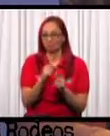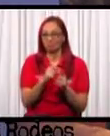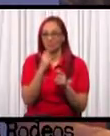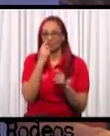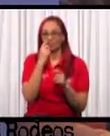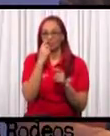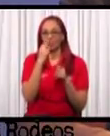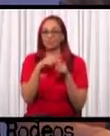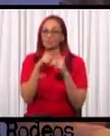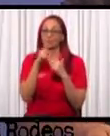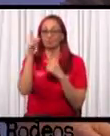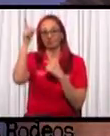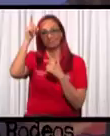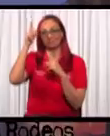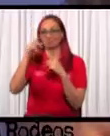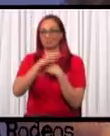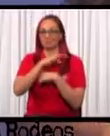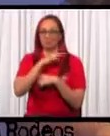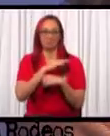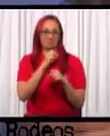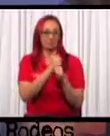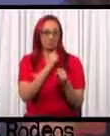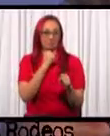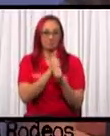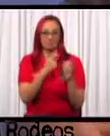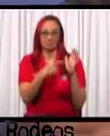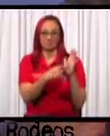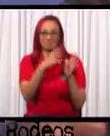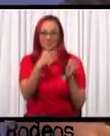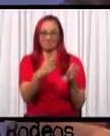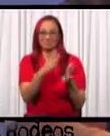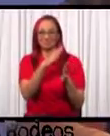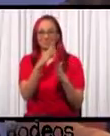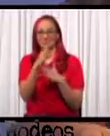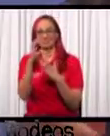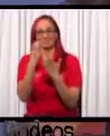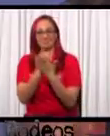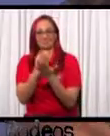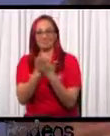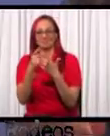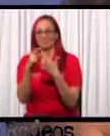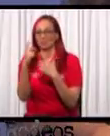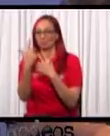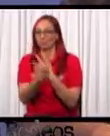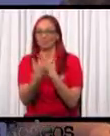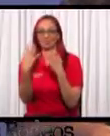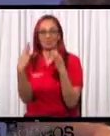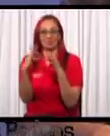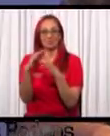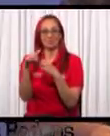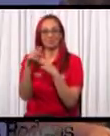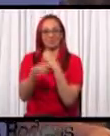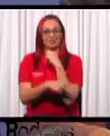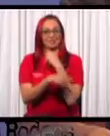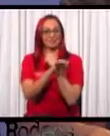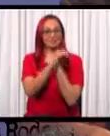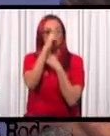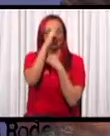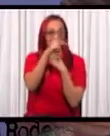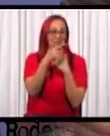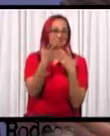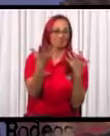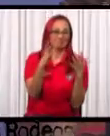las garantías laborales que ofrece Costa Rica, y ecológicas y sociales, con respecto a otros países como México,